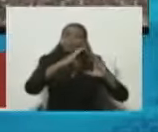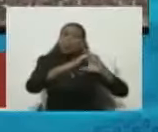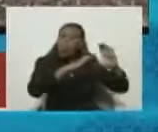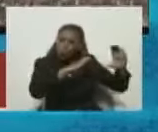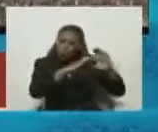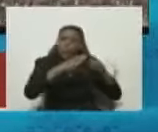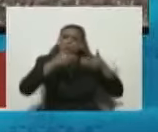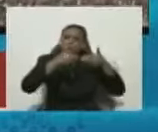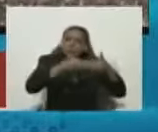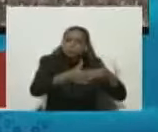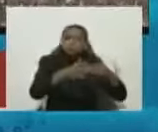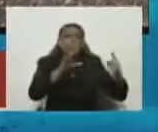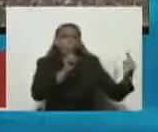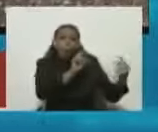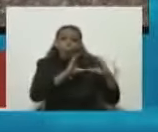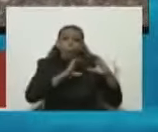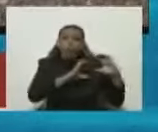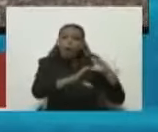diálogo permanente.